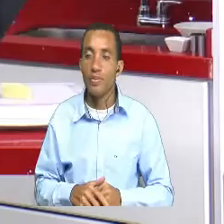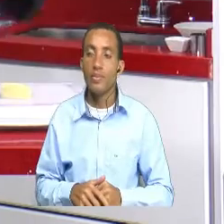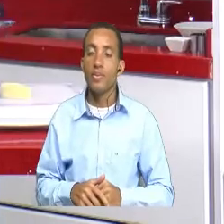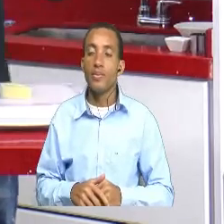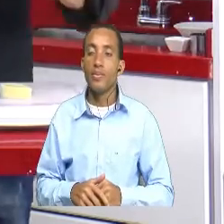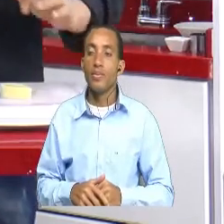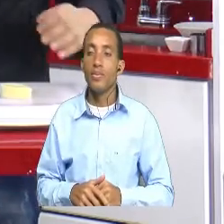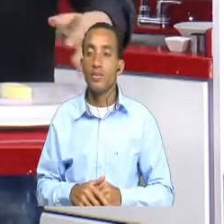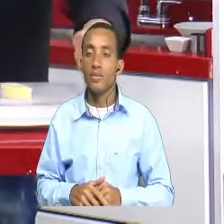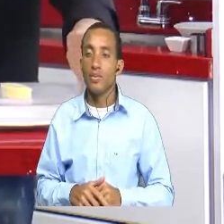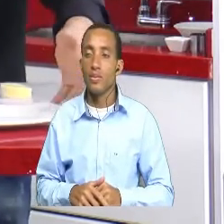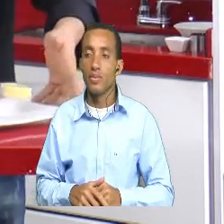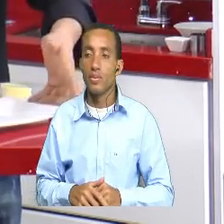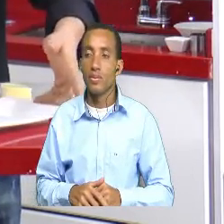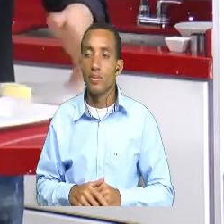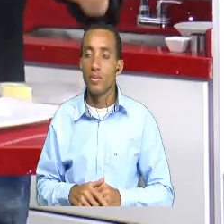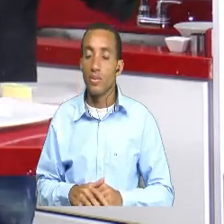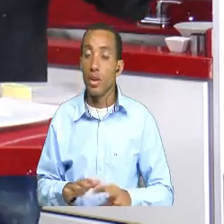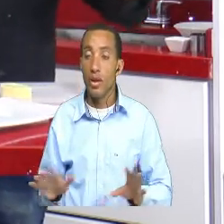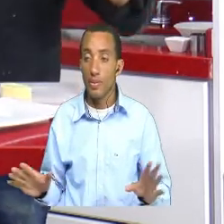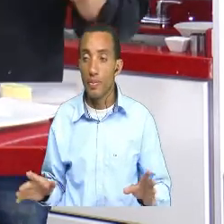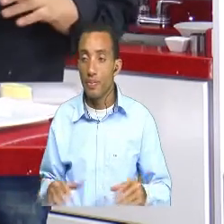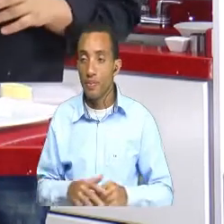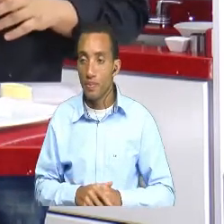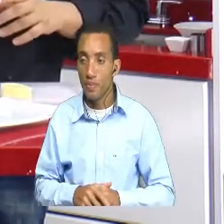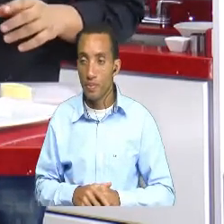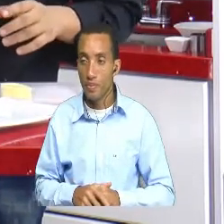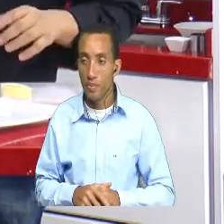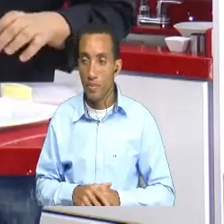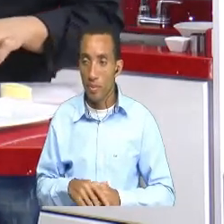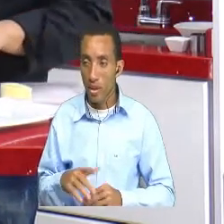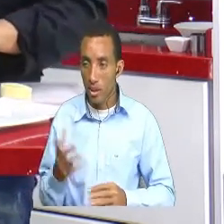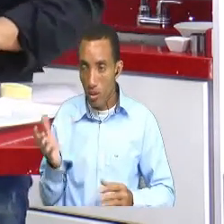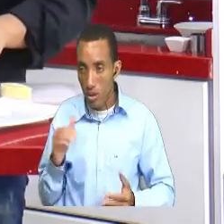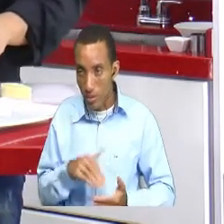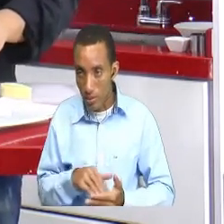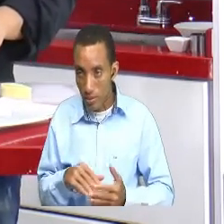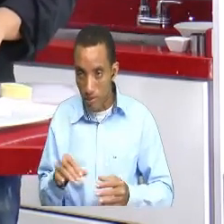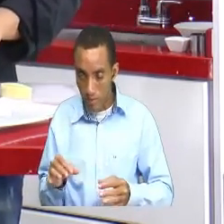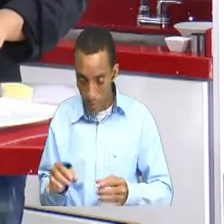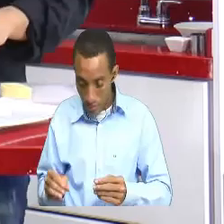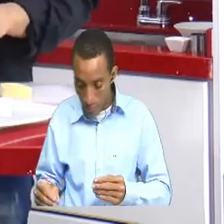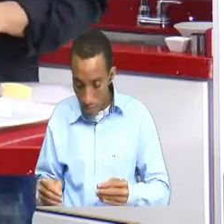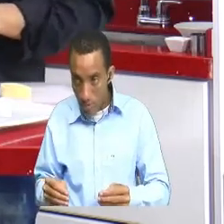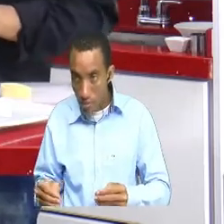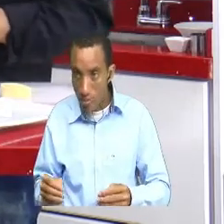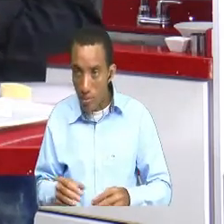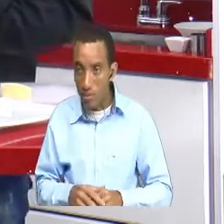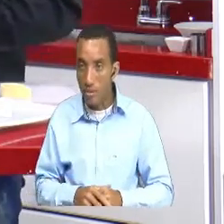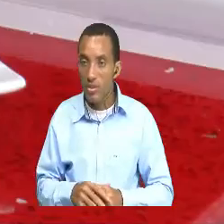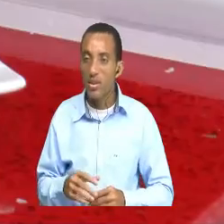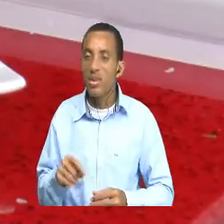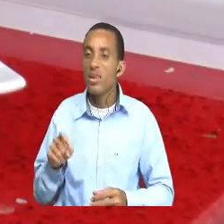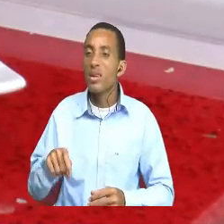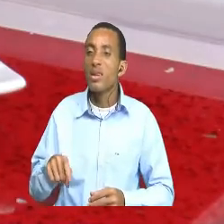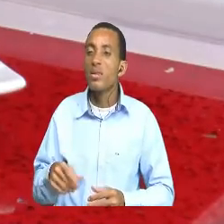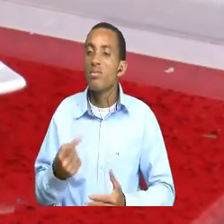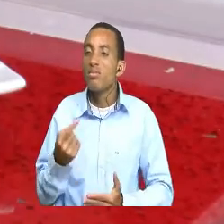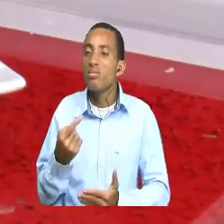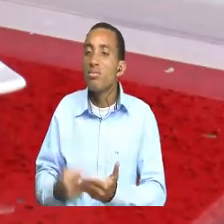bueno nuestro plato vamos a comenzar a emplatar entonces que necesito acá por